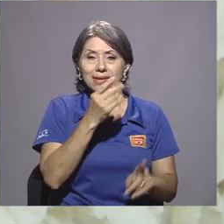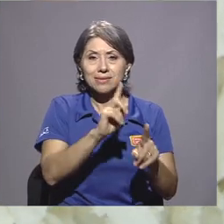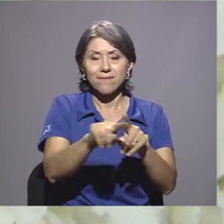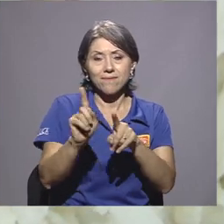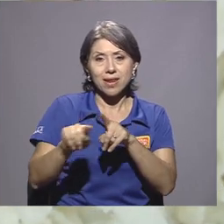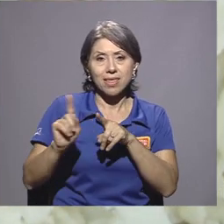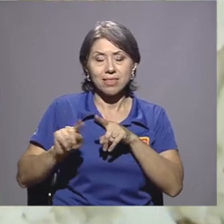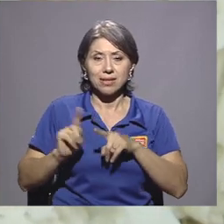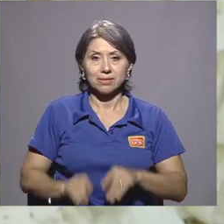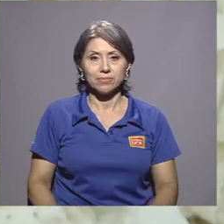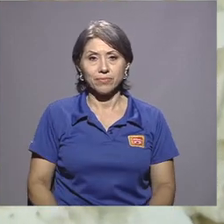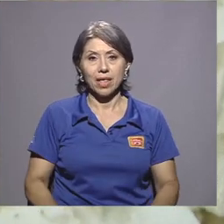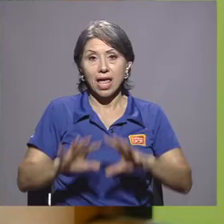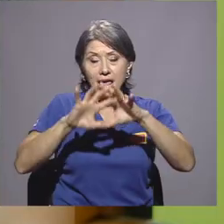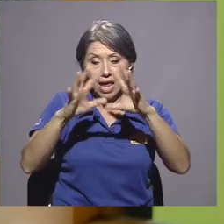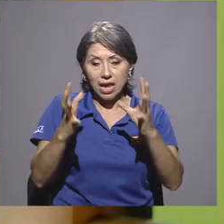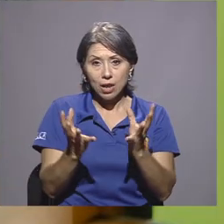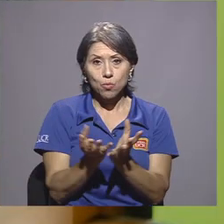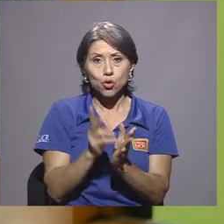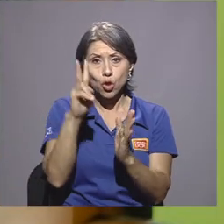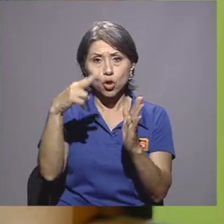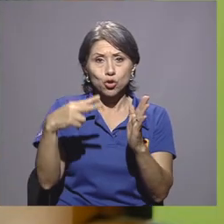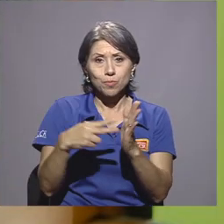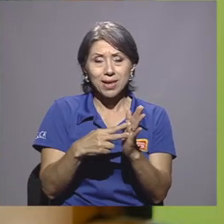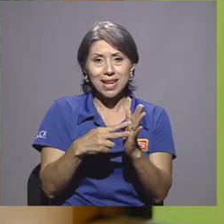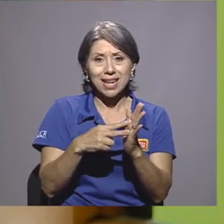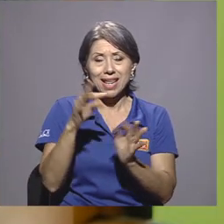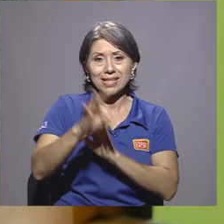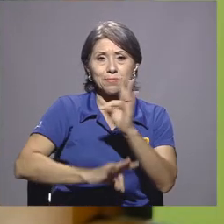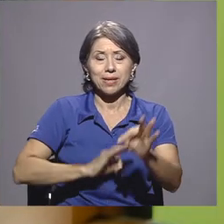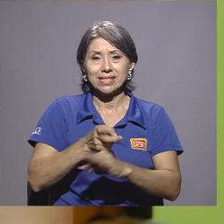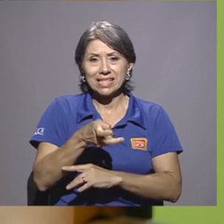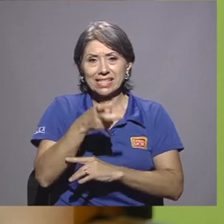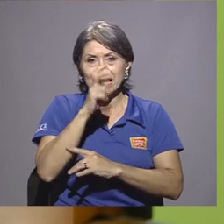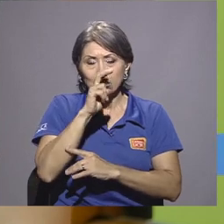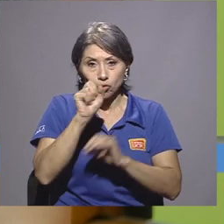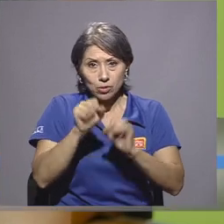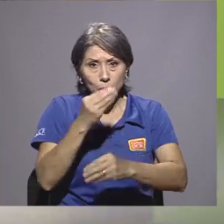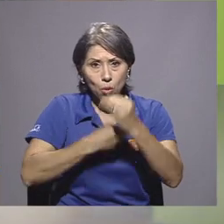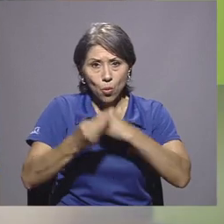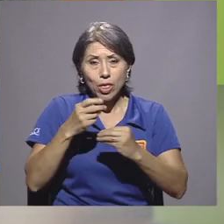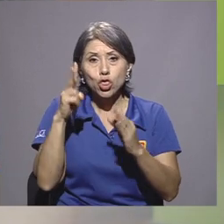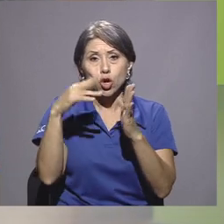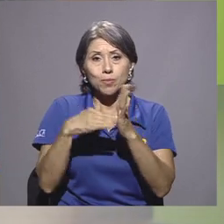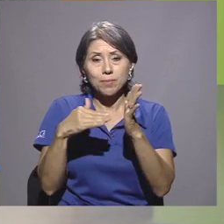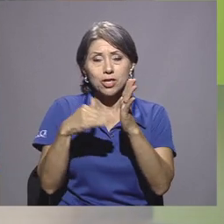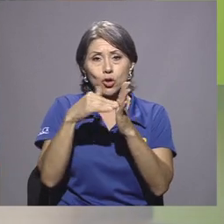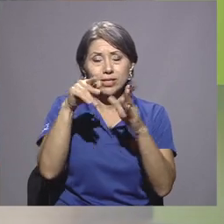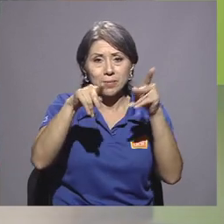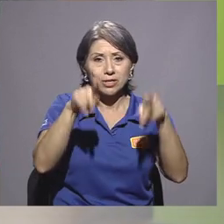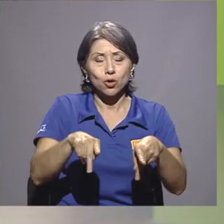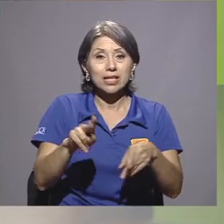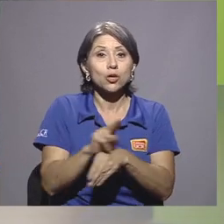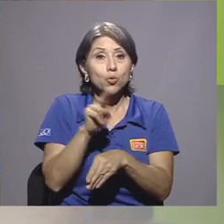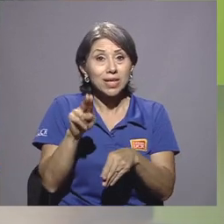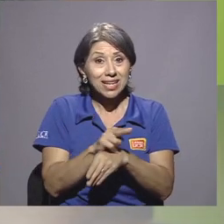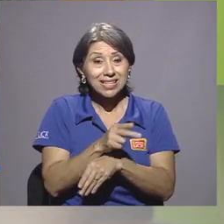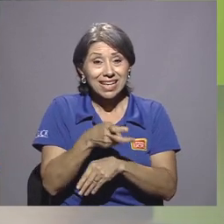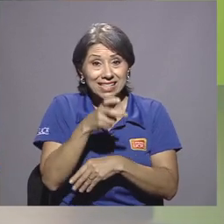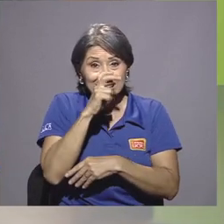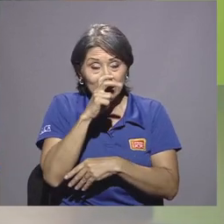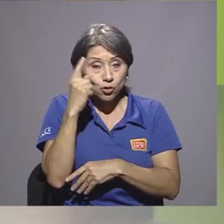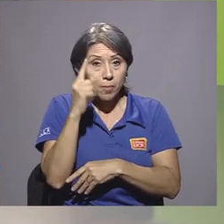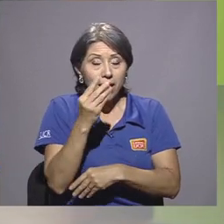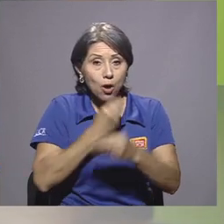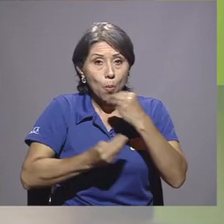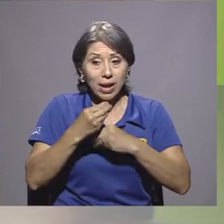diferentes. En el mundo hay 2.000 especies de insectos comestibles. Hay 2.000 millones de personas que utilizan los insectos en la dieta. Los